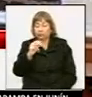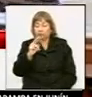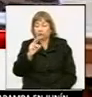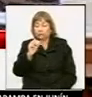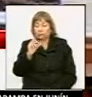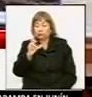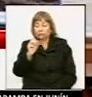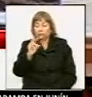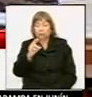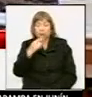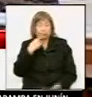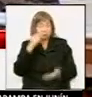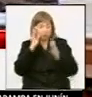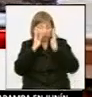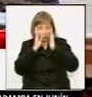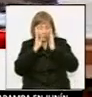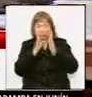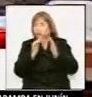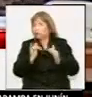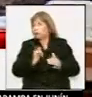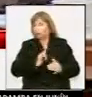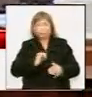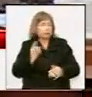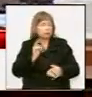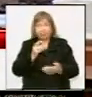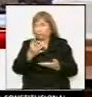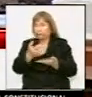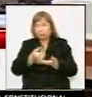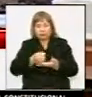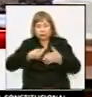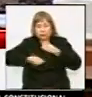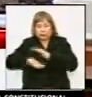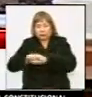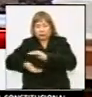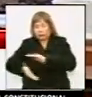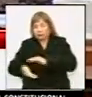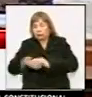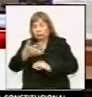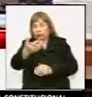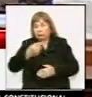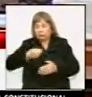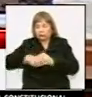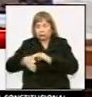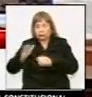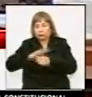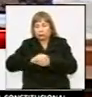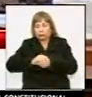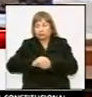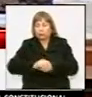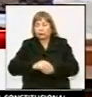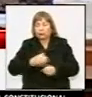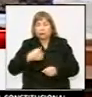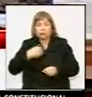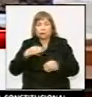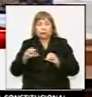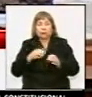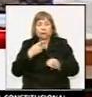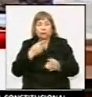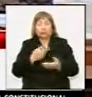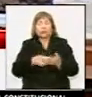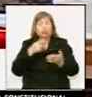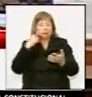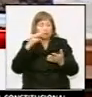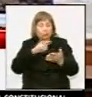ser atendida. Es decir, yo no recibo y escondo. Yo no recibo y tapo. Lo que yo hago es